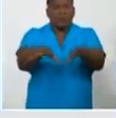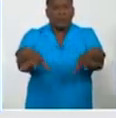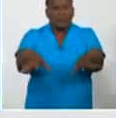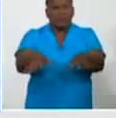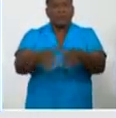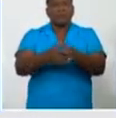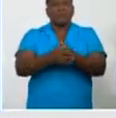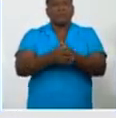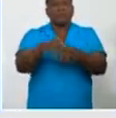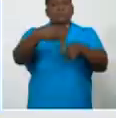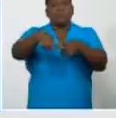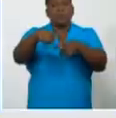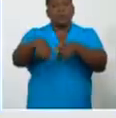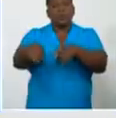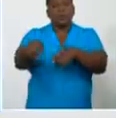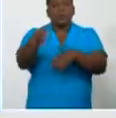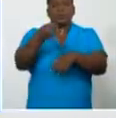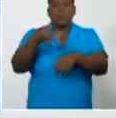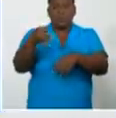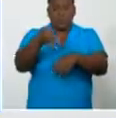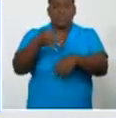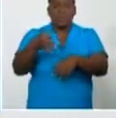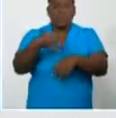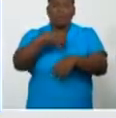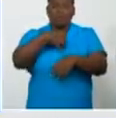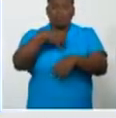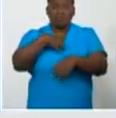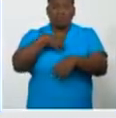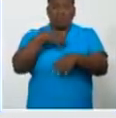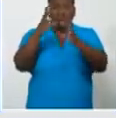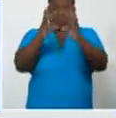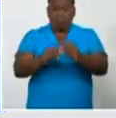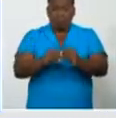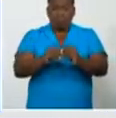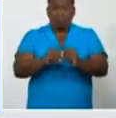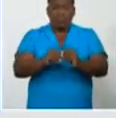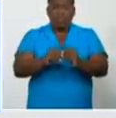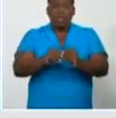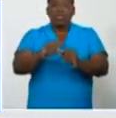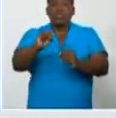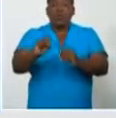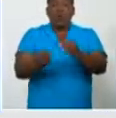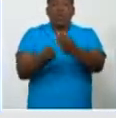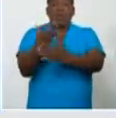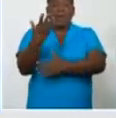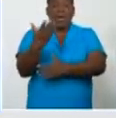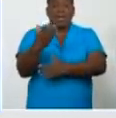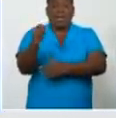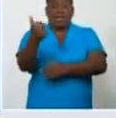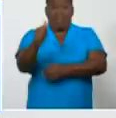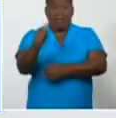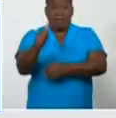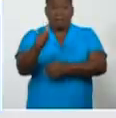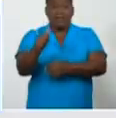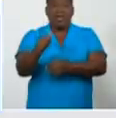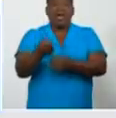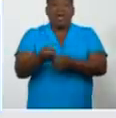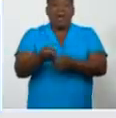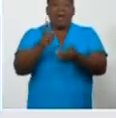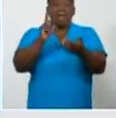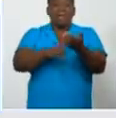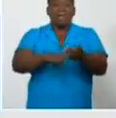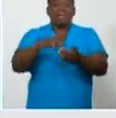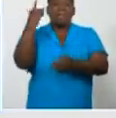otros municipios también hay cifras elevadas. Songolamaya con 10, Palma Soriano con 6, el municipio